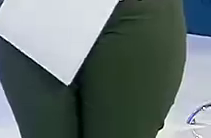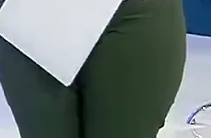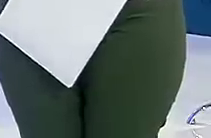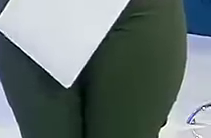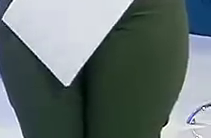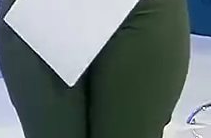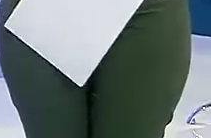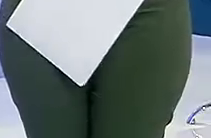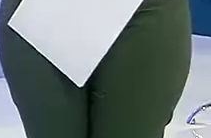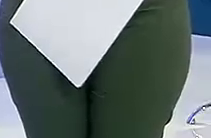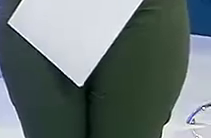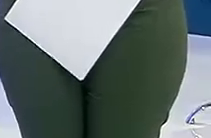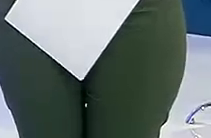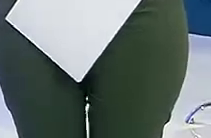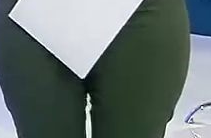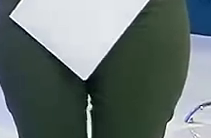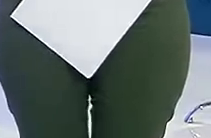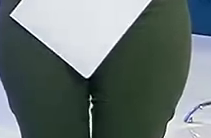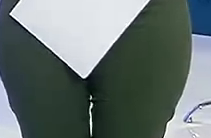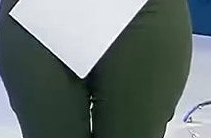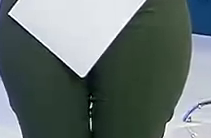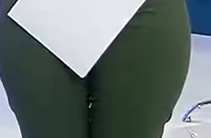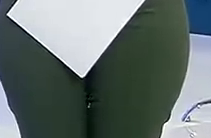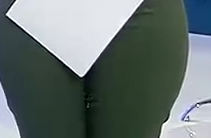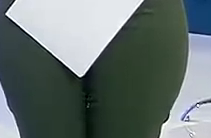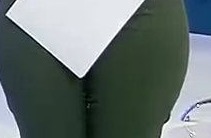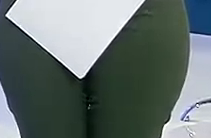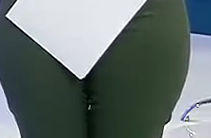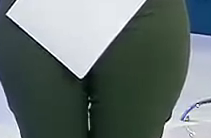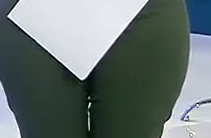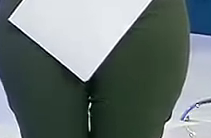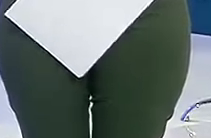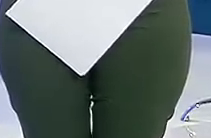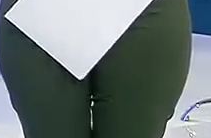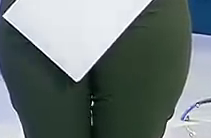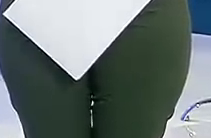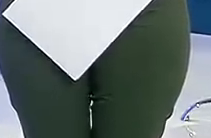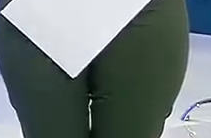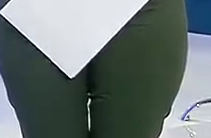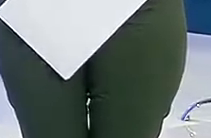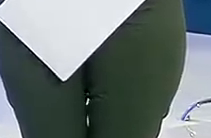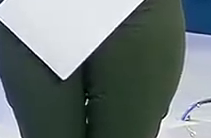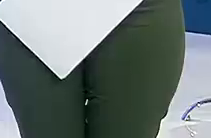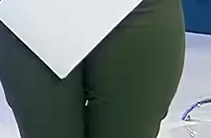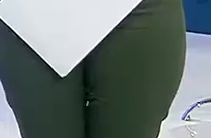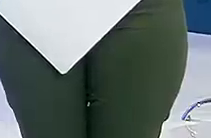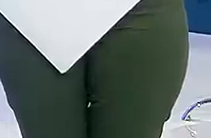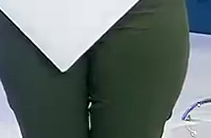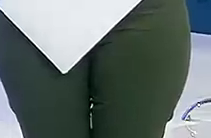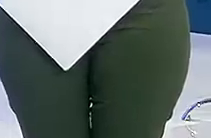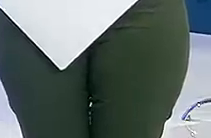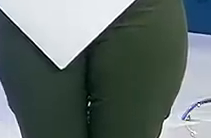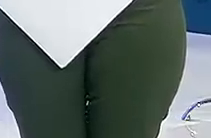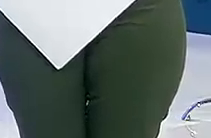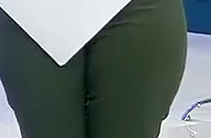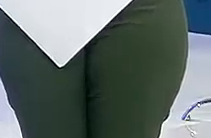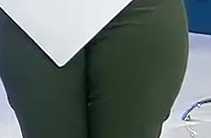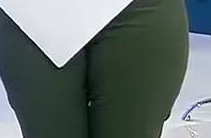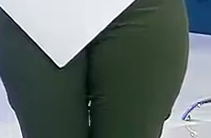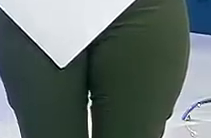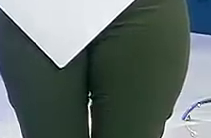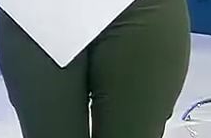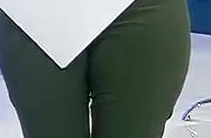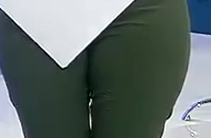preparándonos para un feriado largo. Mi querida Luisa, ¿cómo le va? Muy buenos días. Buenos días, José Luis, amables televidentes de todo el Ecuador. Un saludo